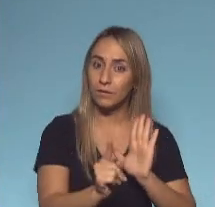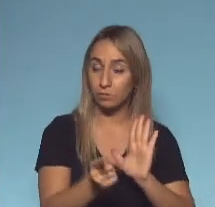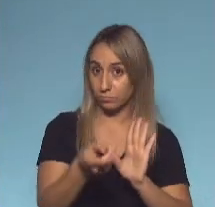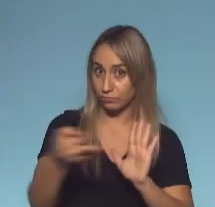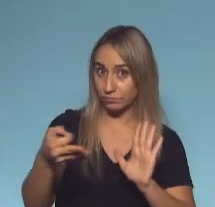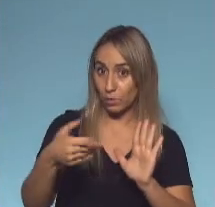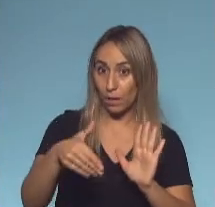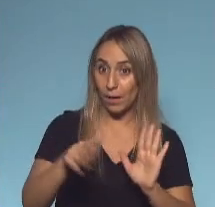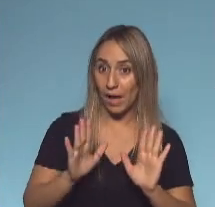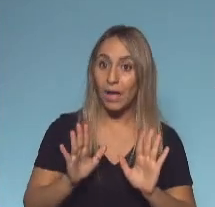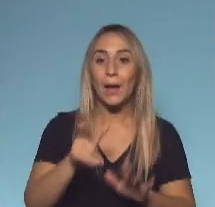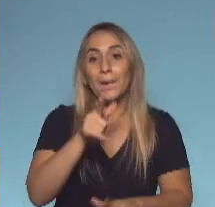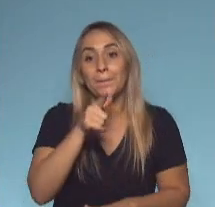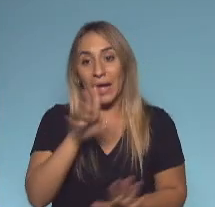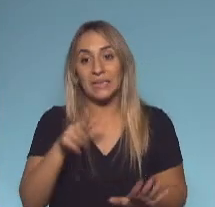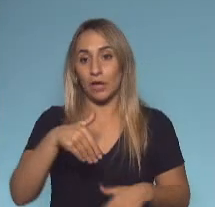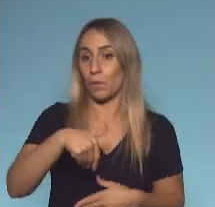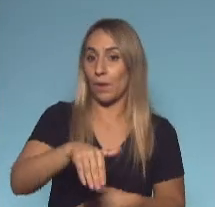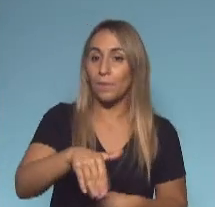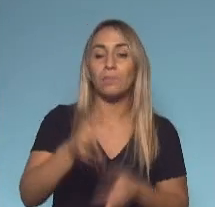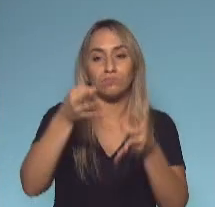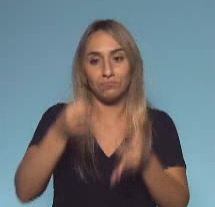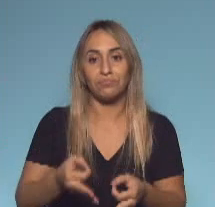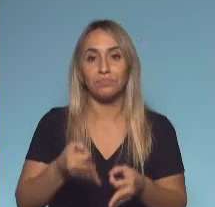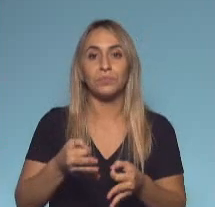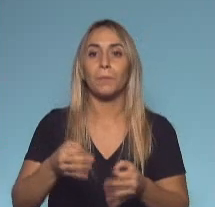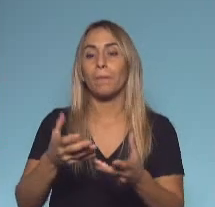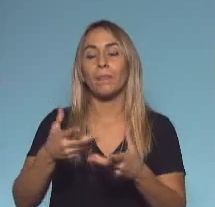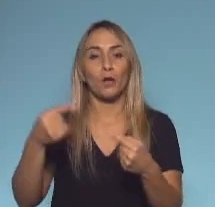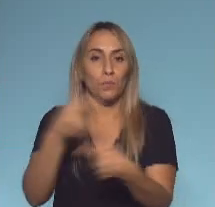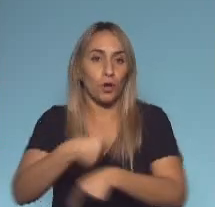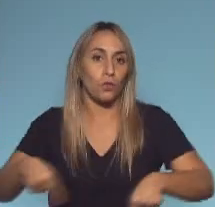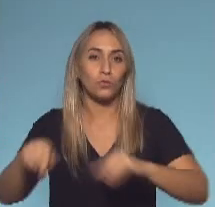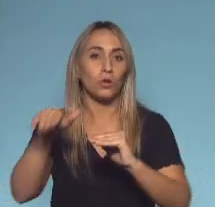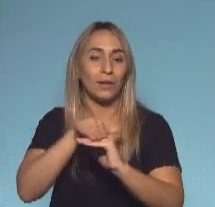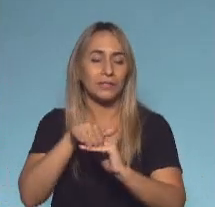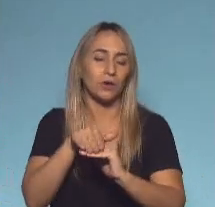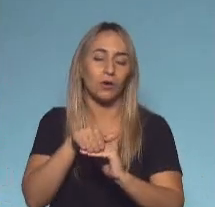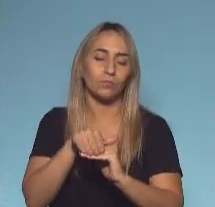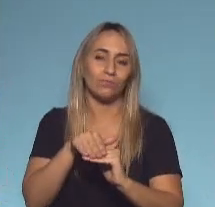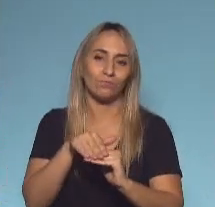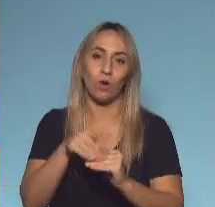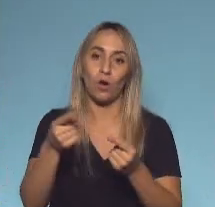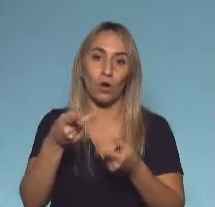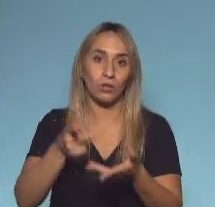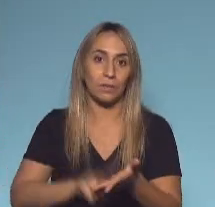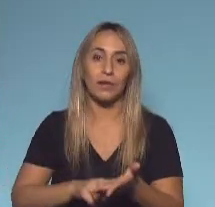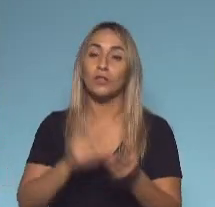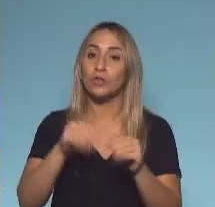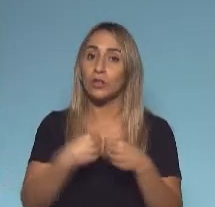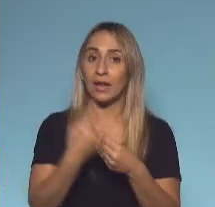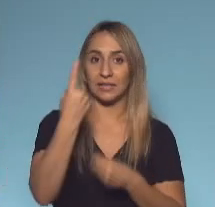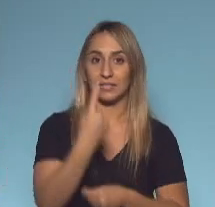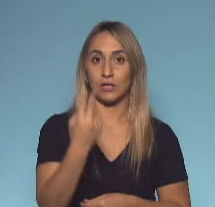Buenas noches. Bueno, parecería que se viene entonces una nueva canasta. Estamos hablando de una canasta de